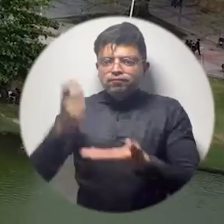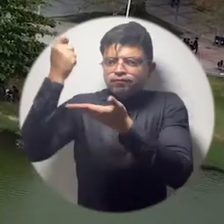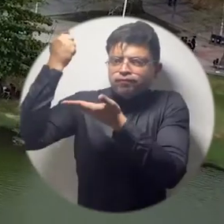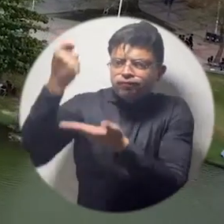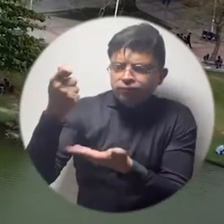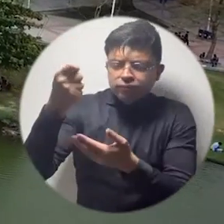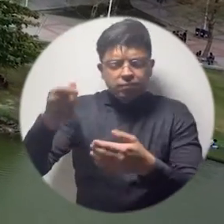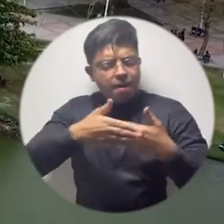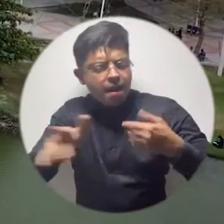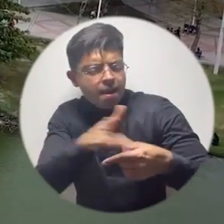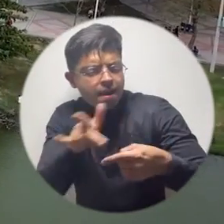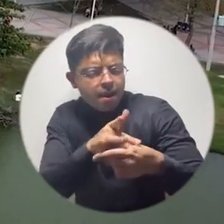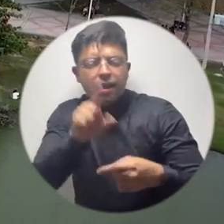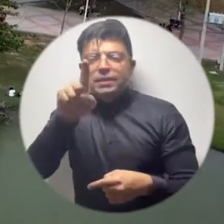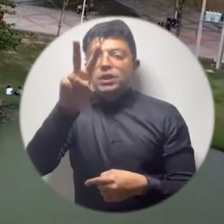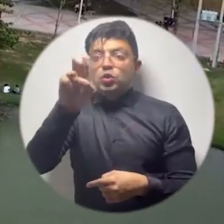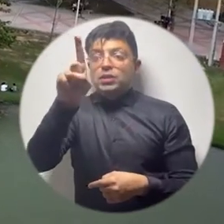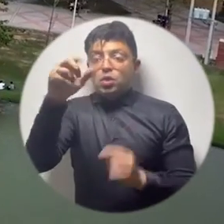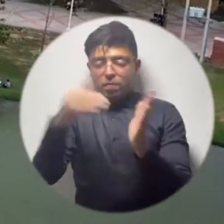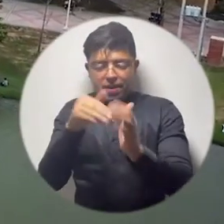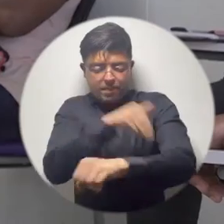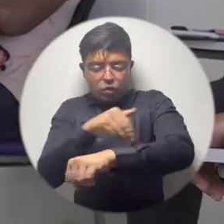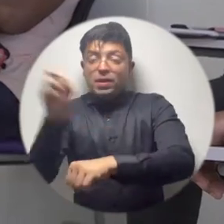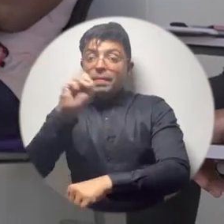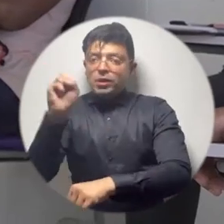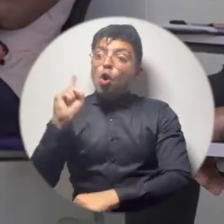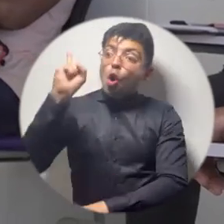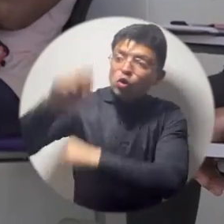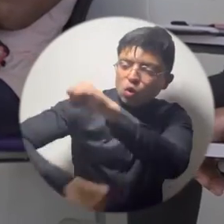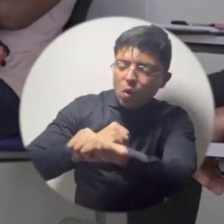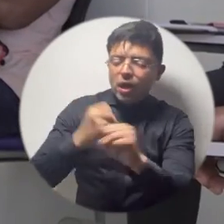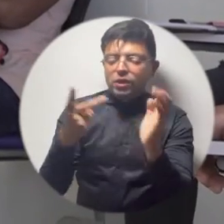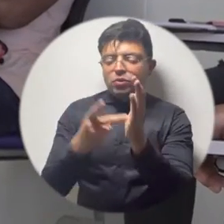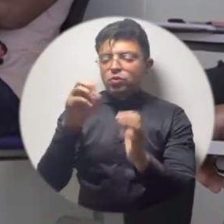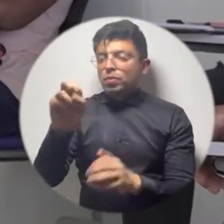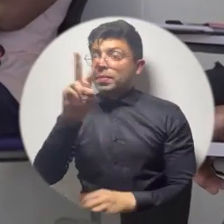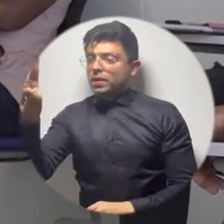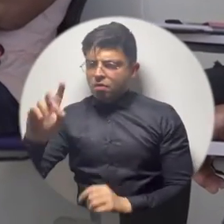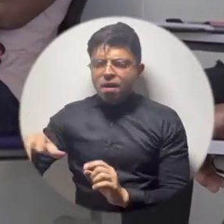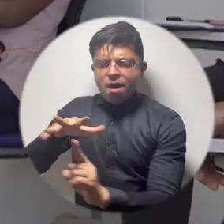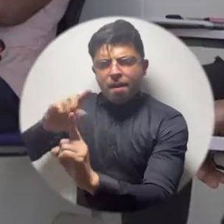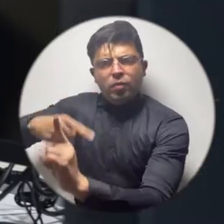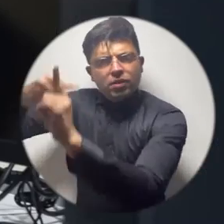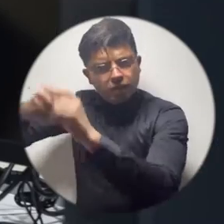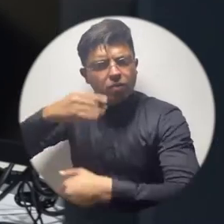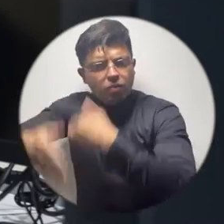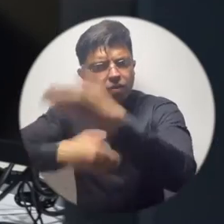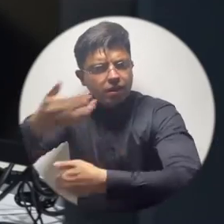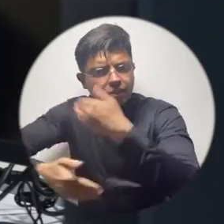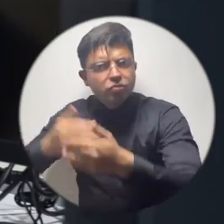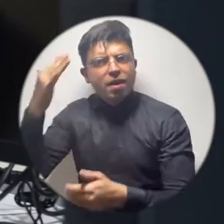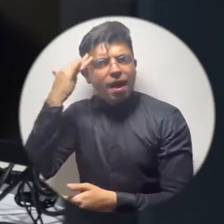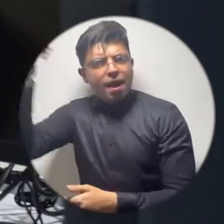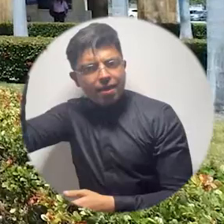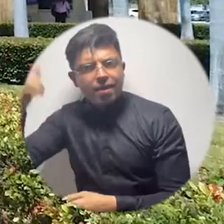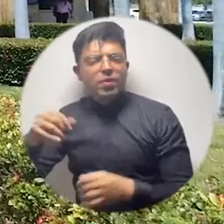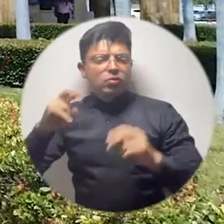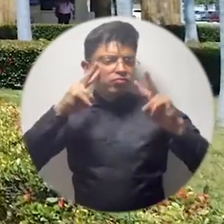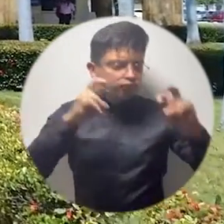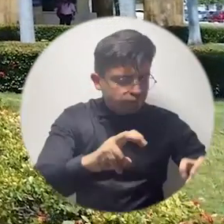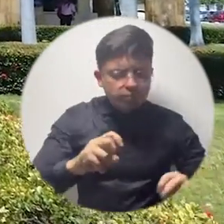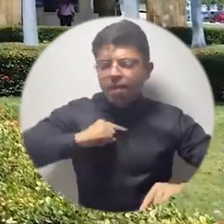Un presupuesto de cerca de 171 mil millones de pesos que en 2022 incidirá positivamente en los procesos académicos,